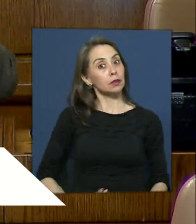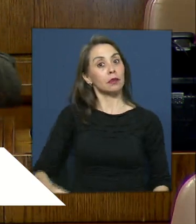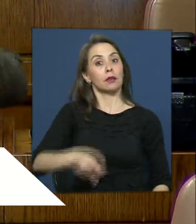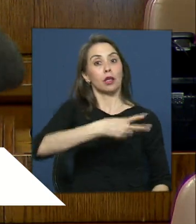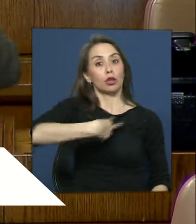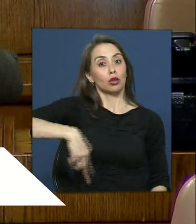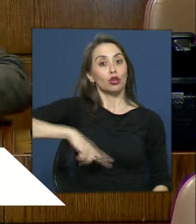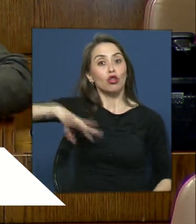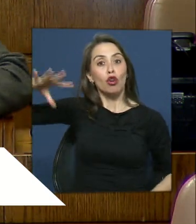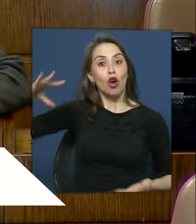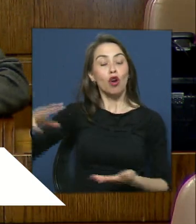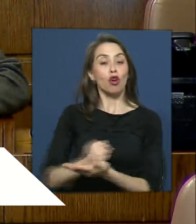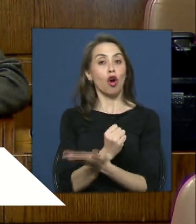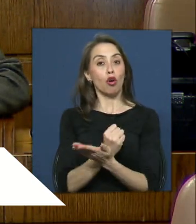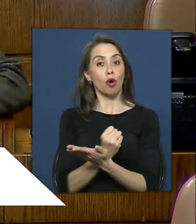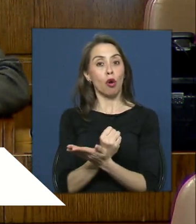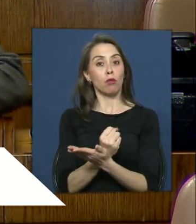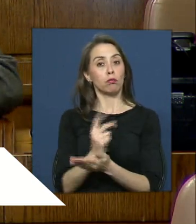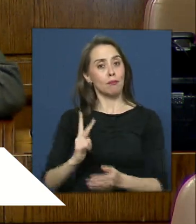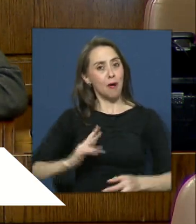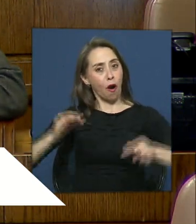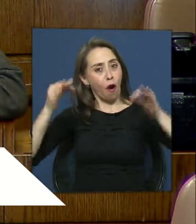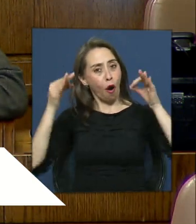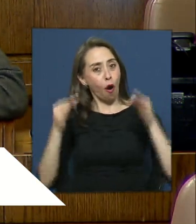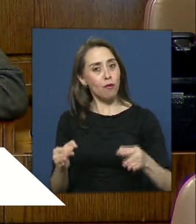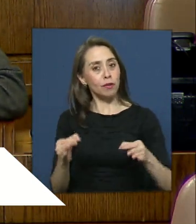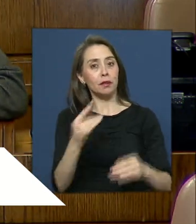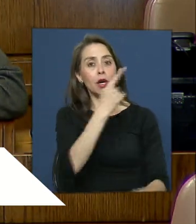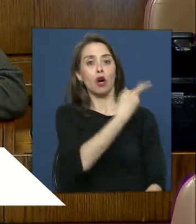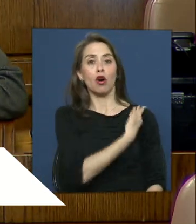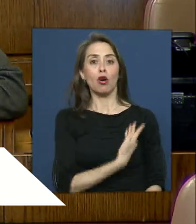nosotros conseguimos oficialmente que el